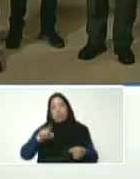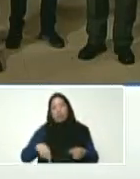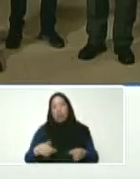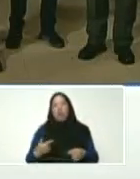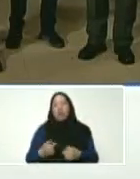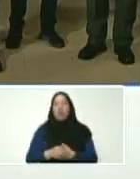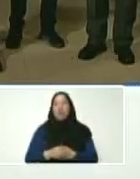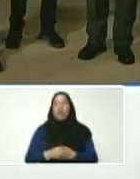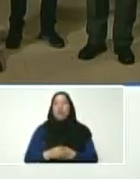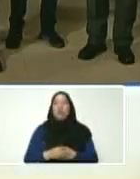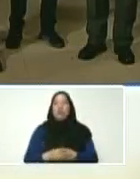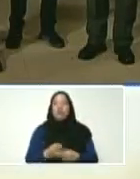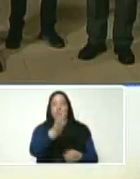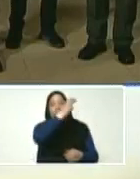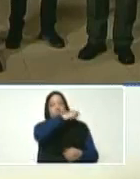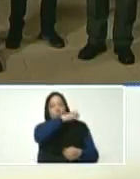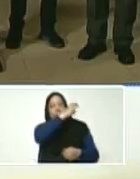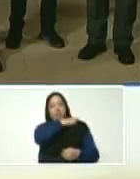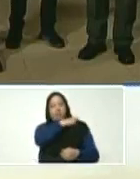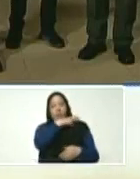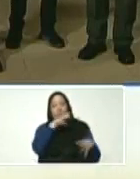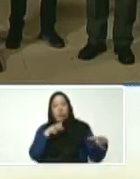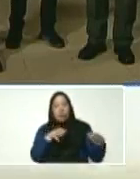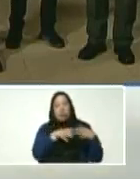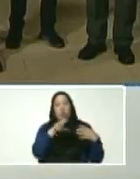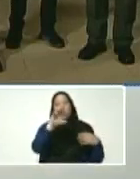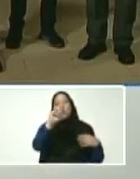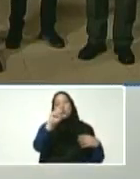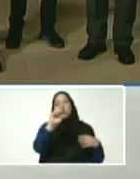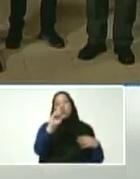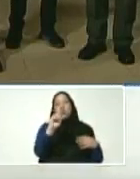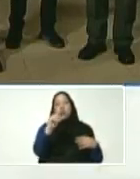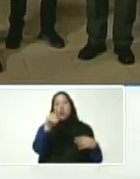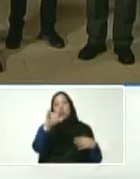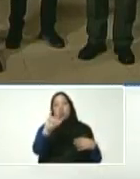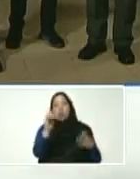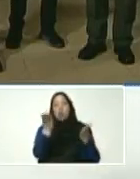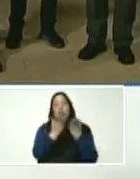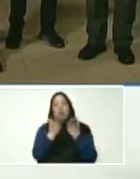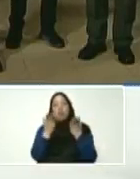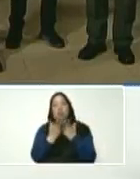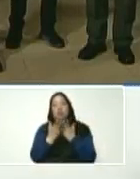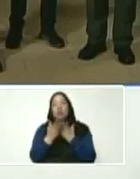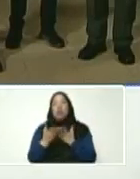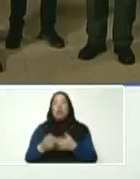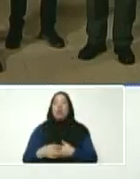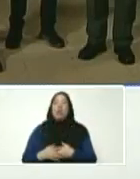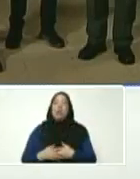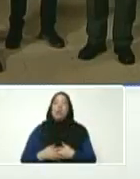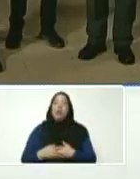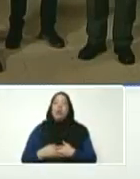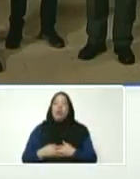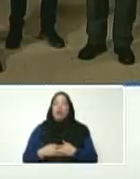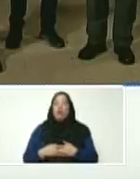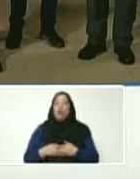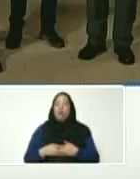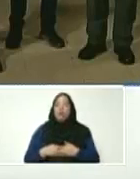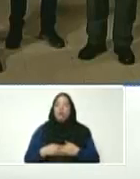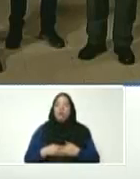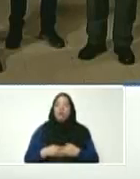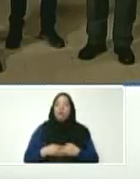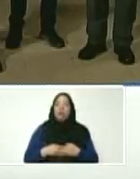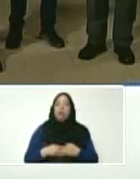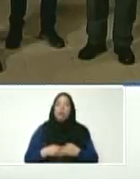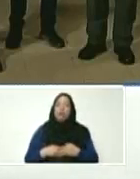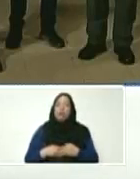el comandante de la SODI, la directora de la Escuela Estadal Juan Aranaga, la Autoridad Única